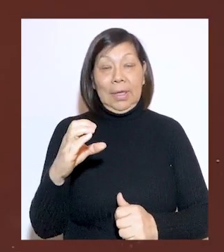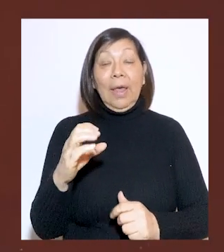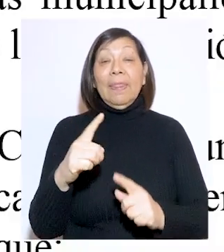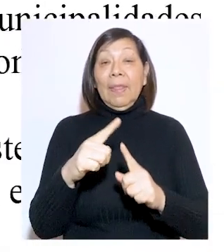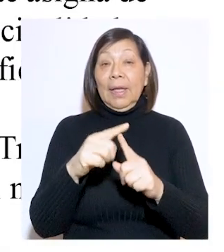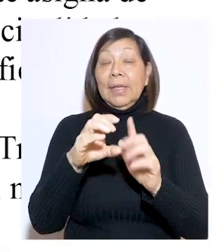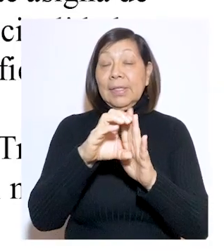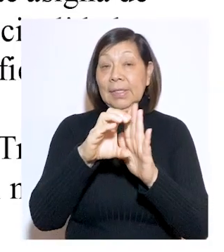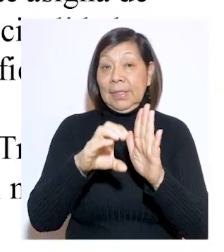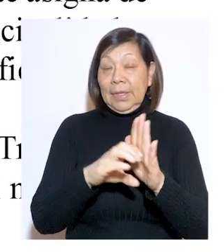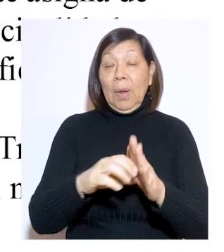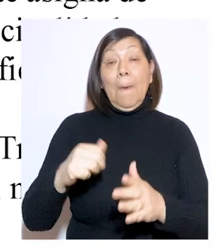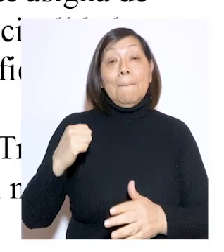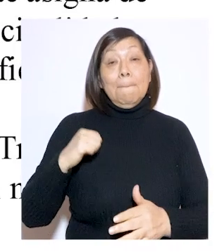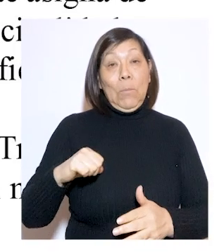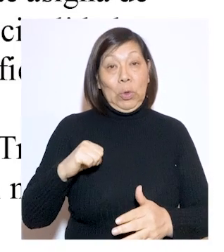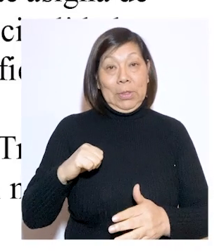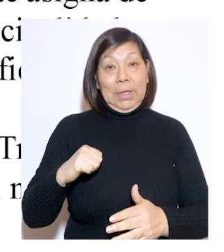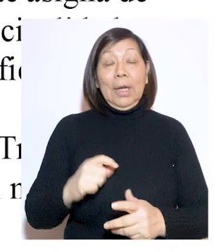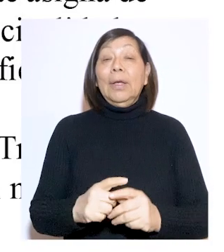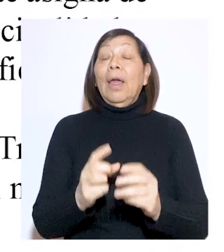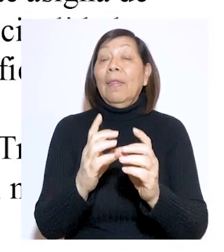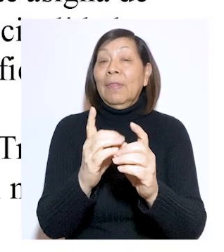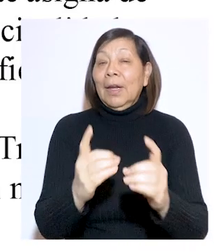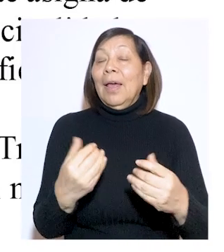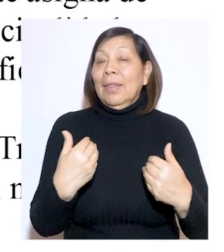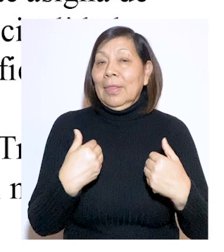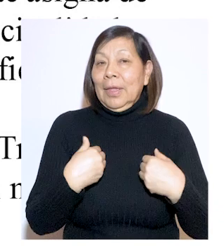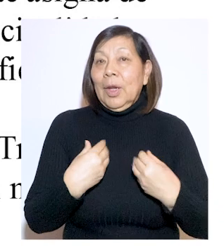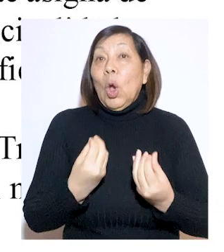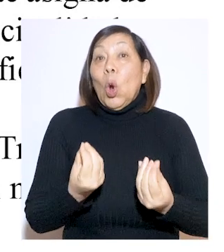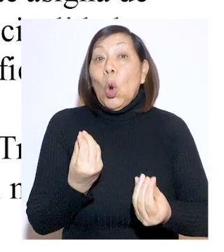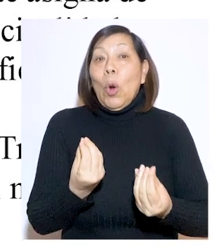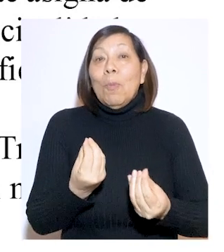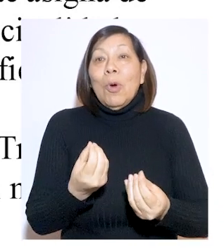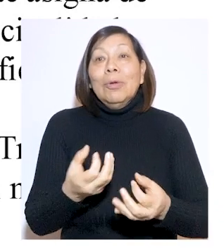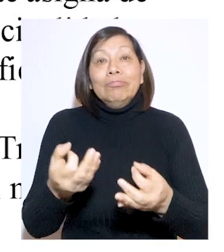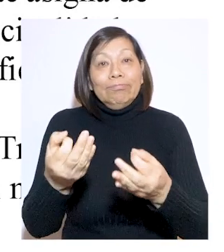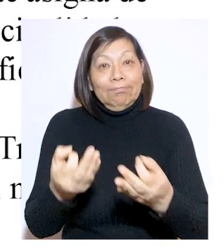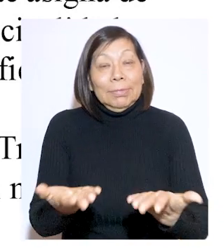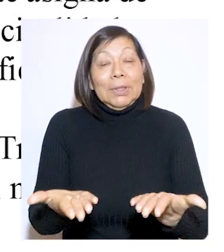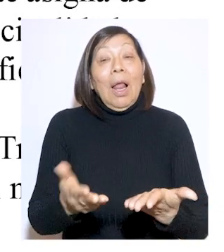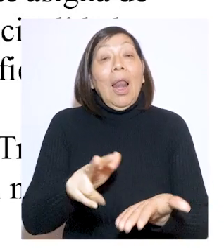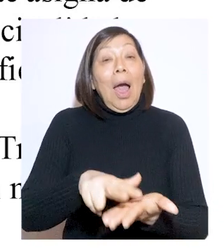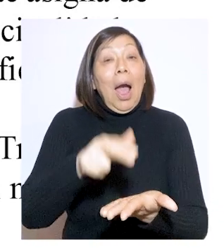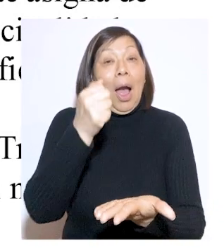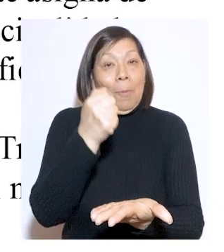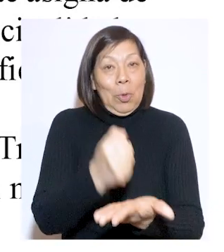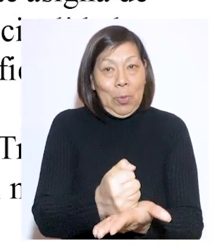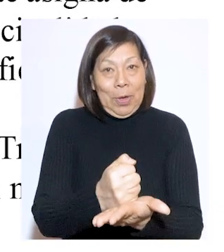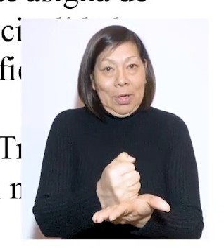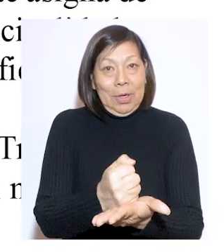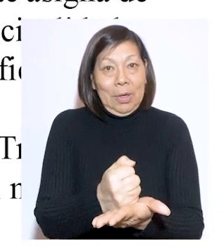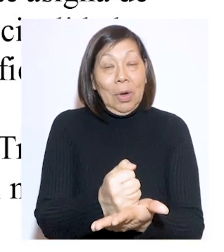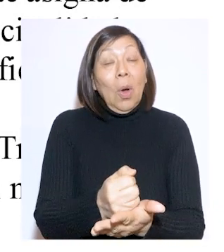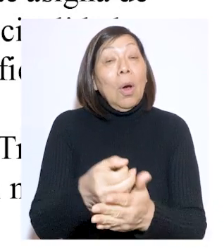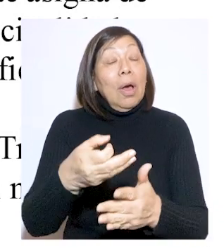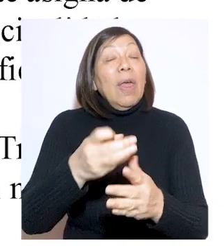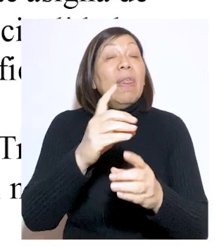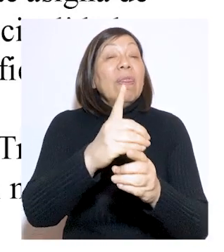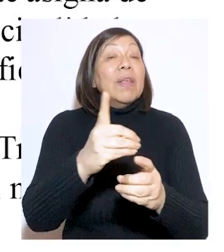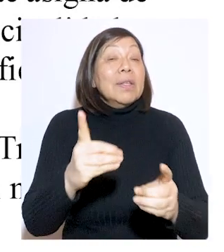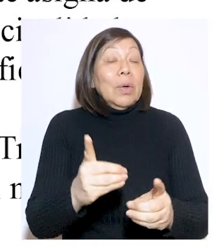4-2021-CC/TC, que las municipalidades distritales tienen como función específica aprobar el plan urbano o rural